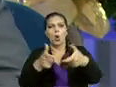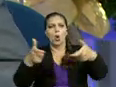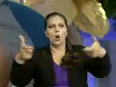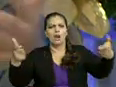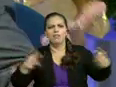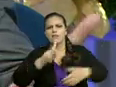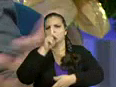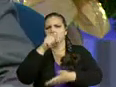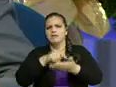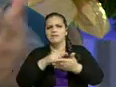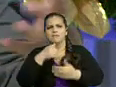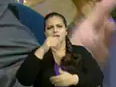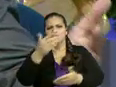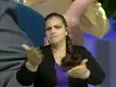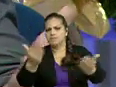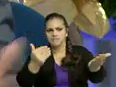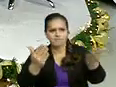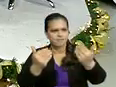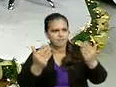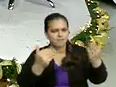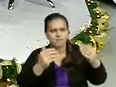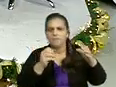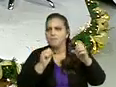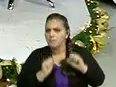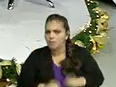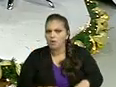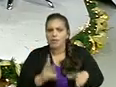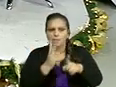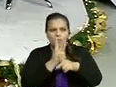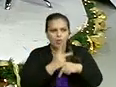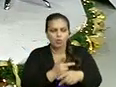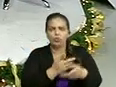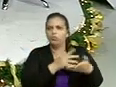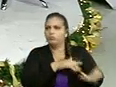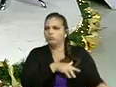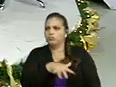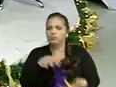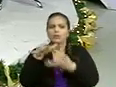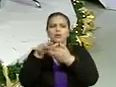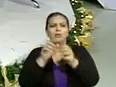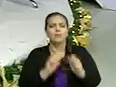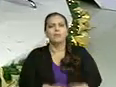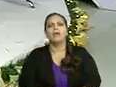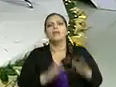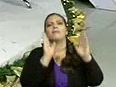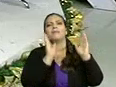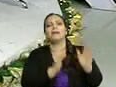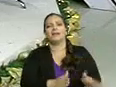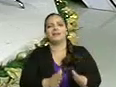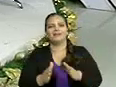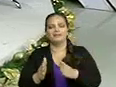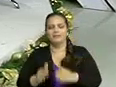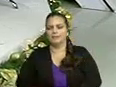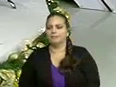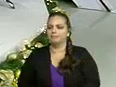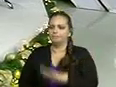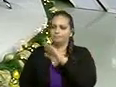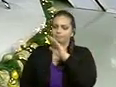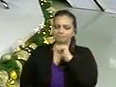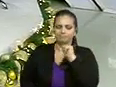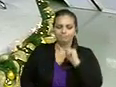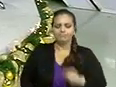a las exportaciones y a mercados internacionales. Siendo que en enero y lo primero en agenda es esta nueva reunión